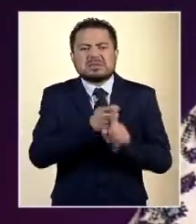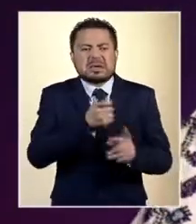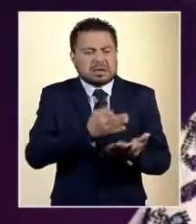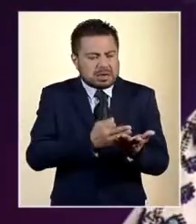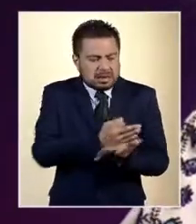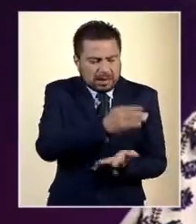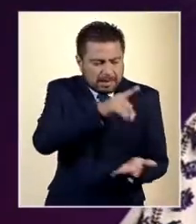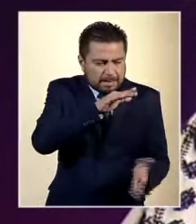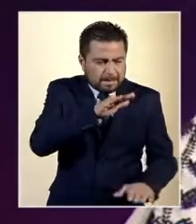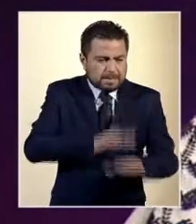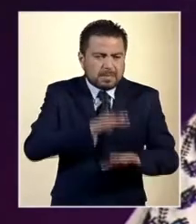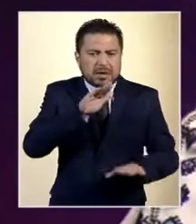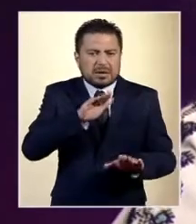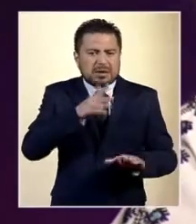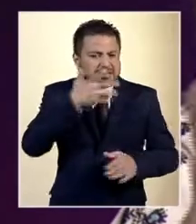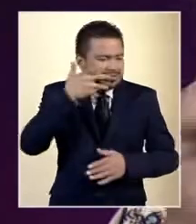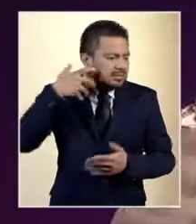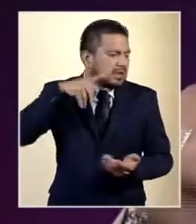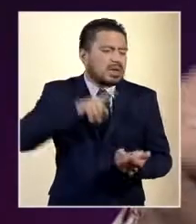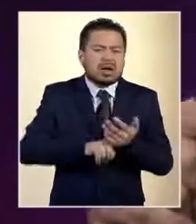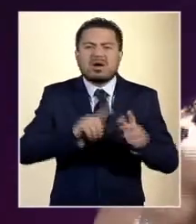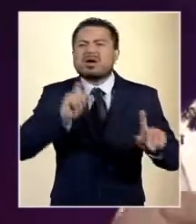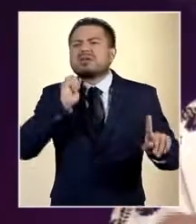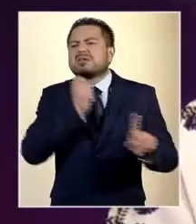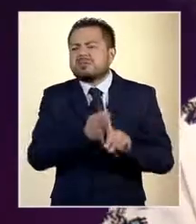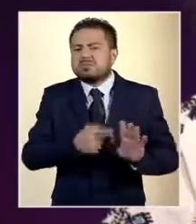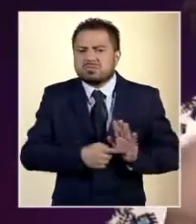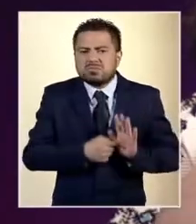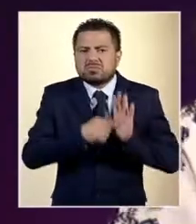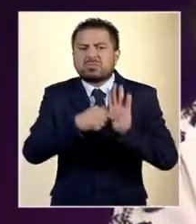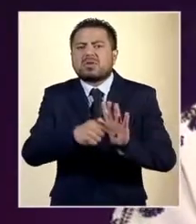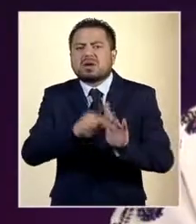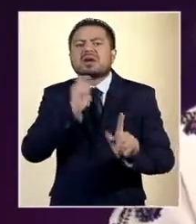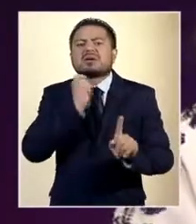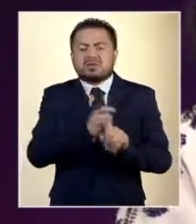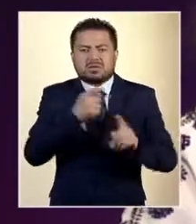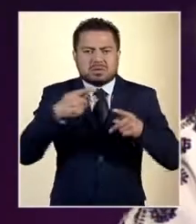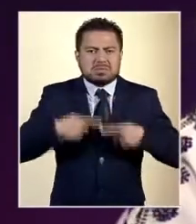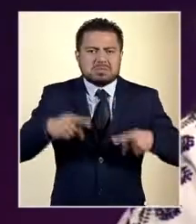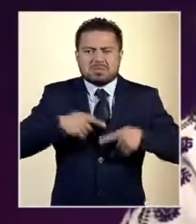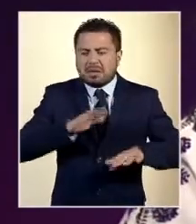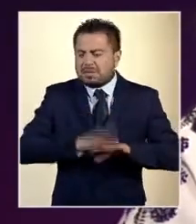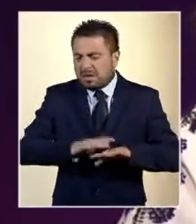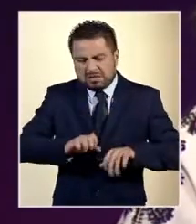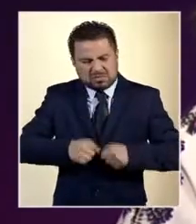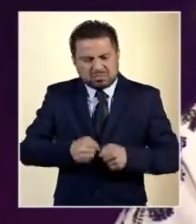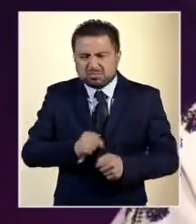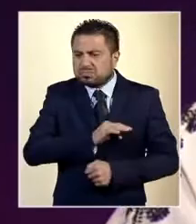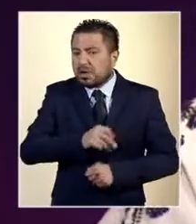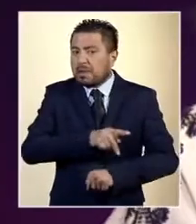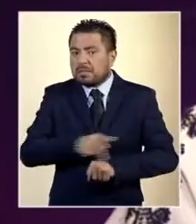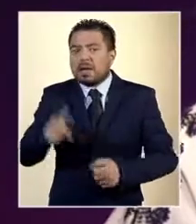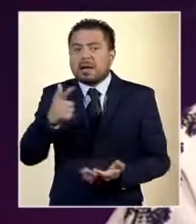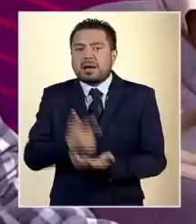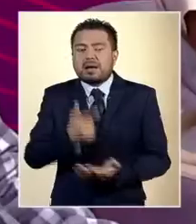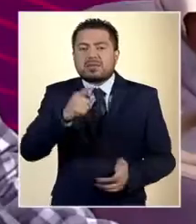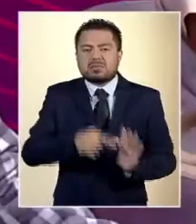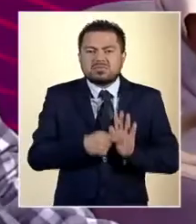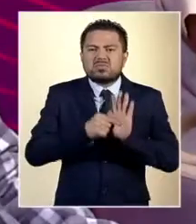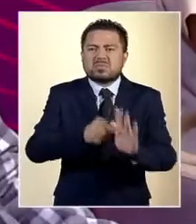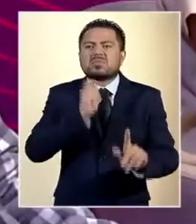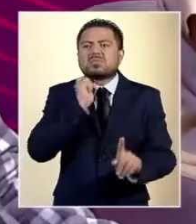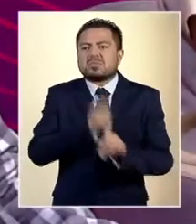raya más para el tigre, Claro. lo que demuestra que es una persona potencialmente peligrosa, que demuestra